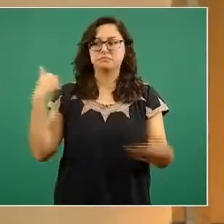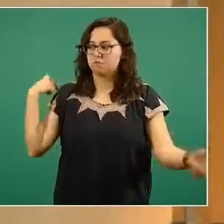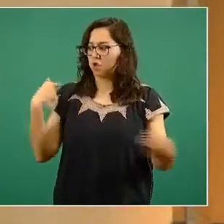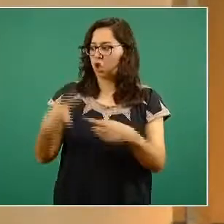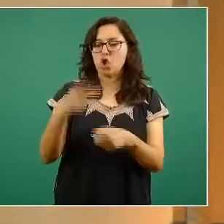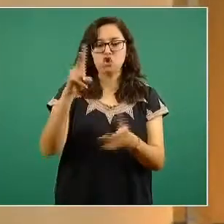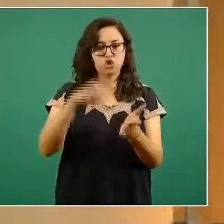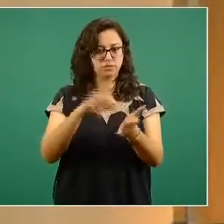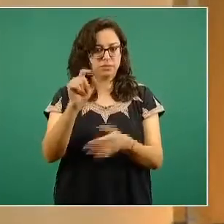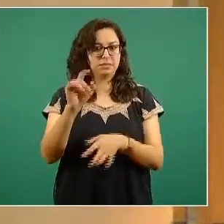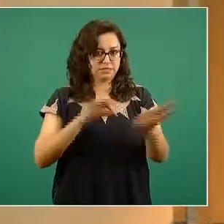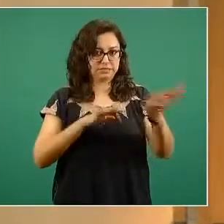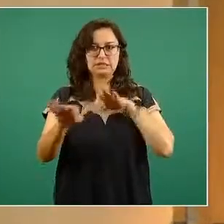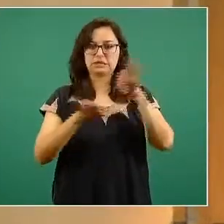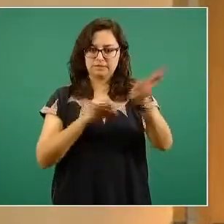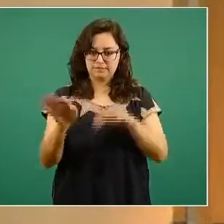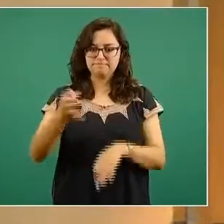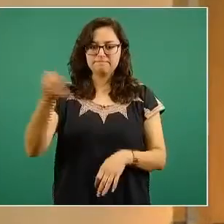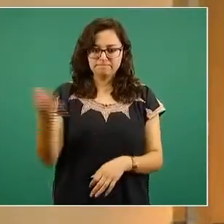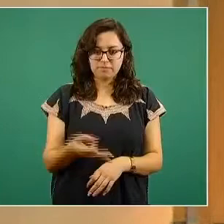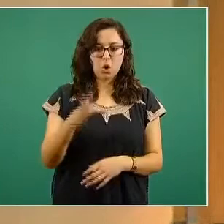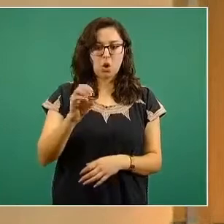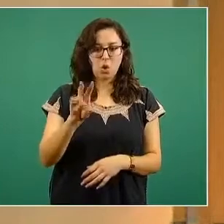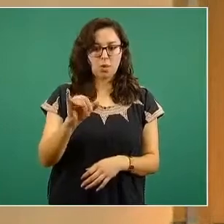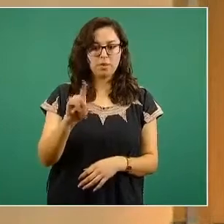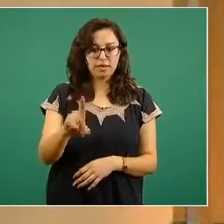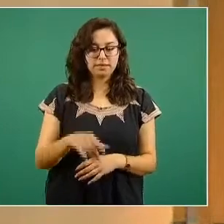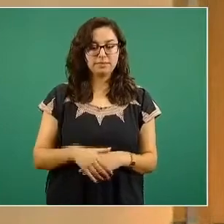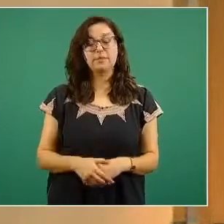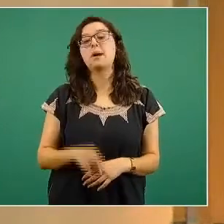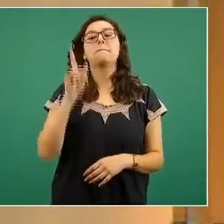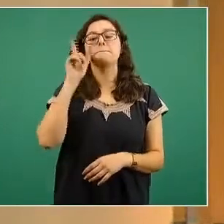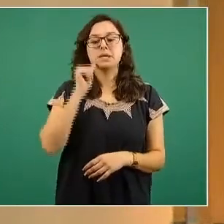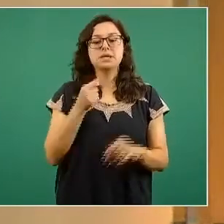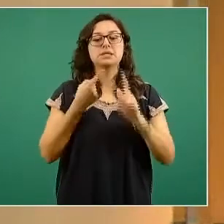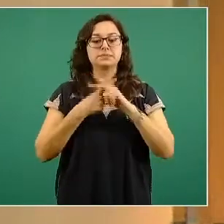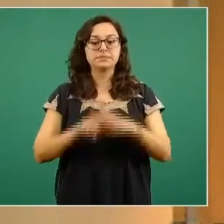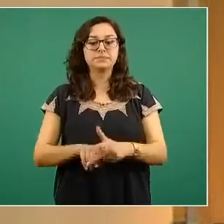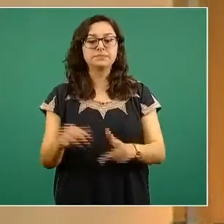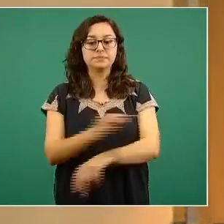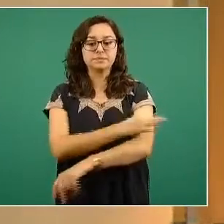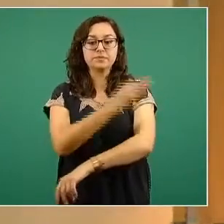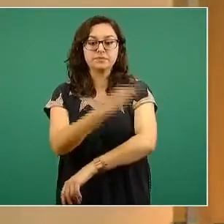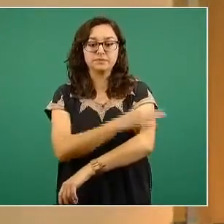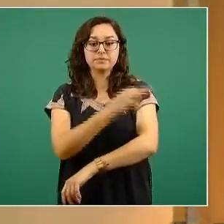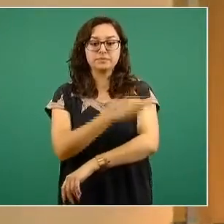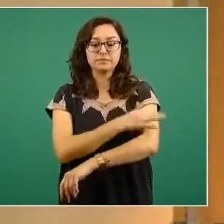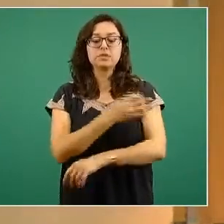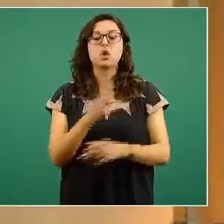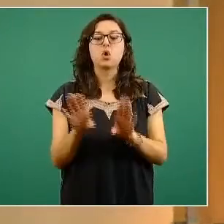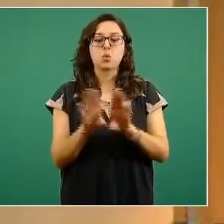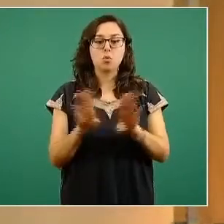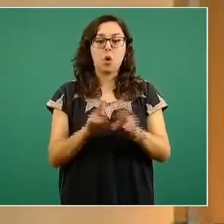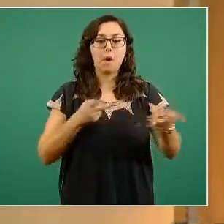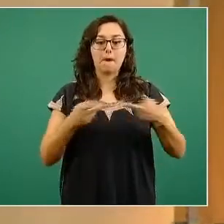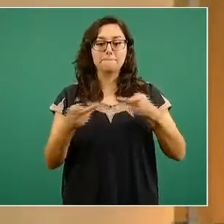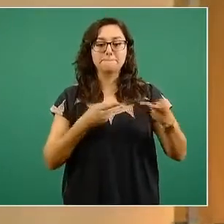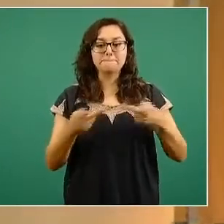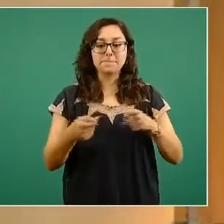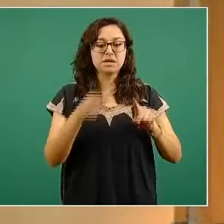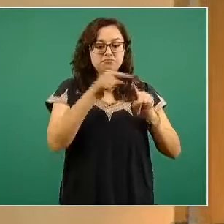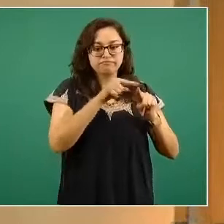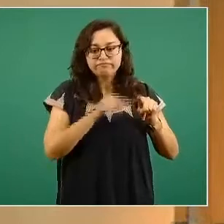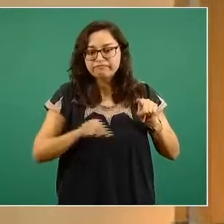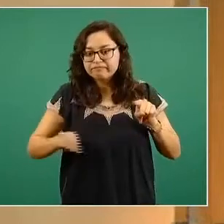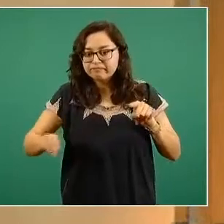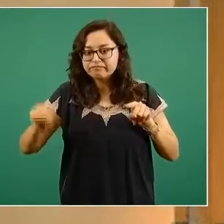todo 2020. Y mañana serán vacunadas en unas rutas de desplazamiento que esta mañana